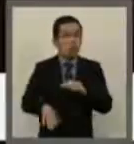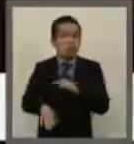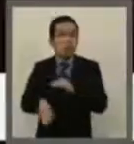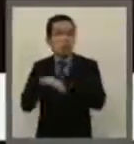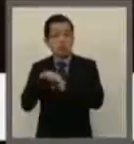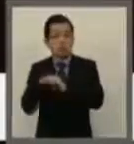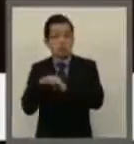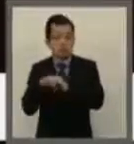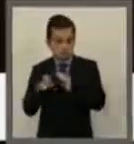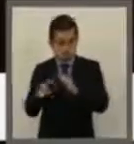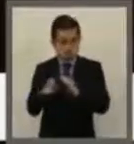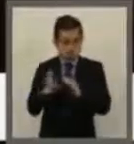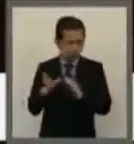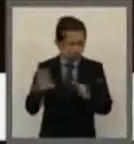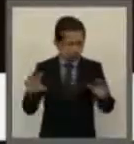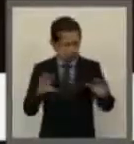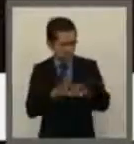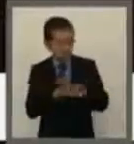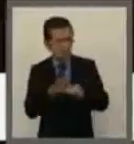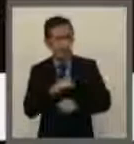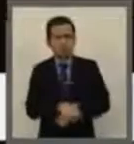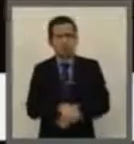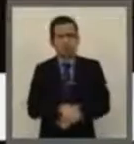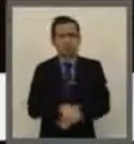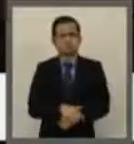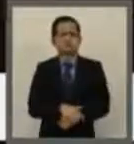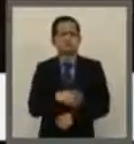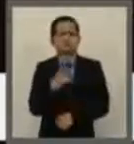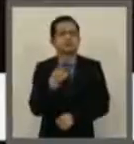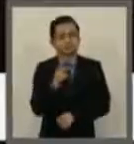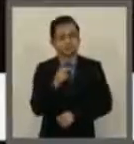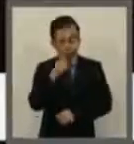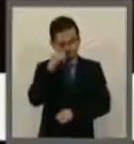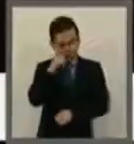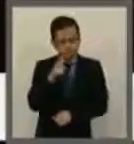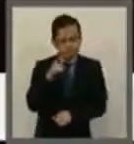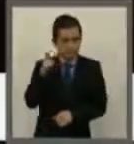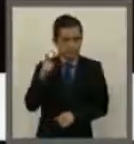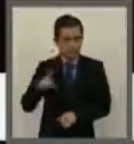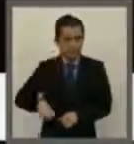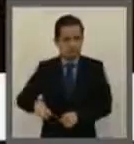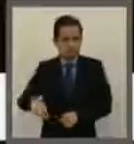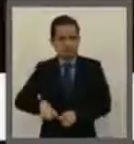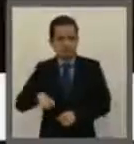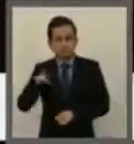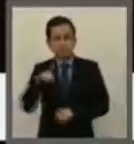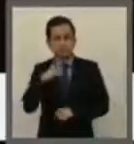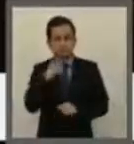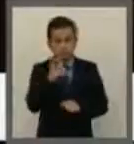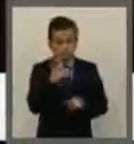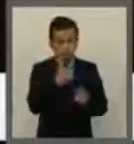máximo salarial. Sin embargo, como parte del plan de austeridad